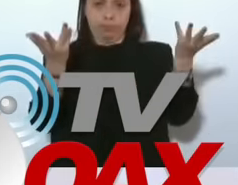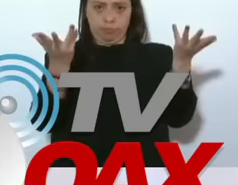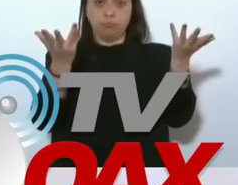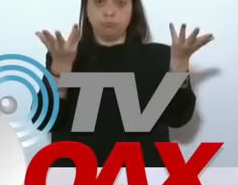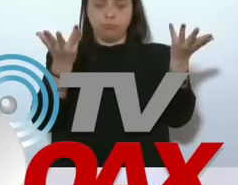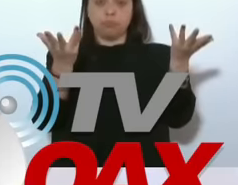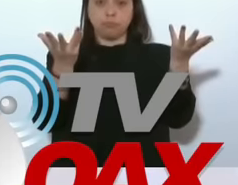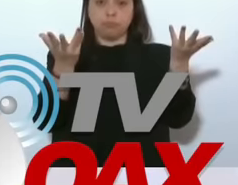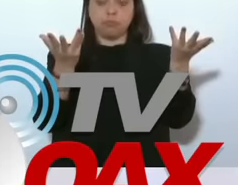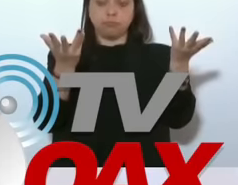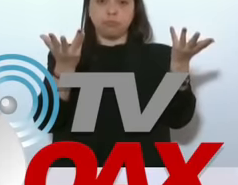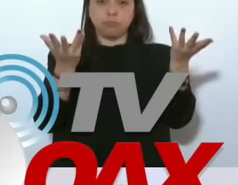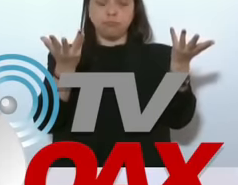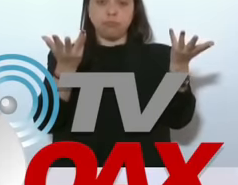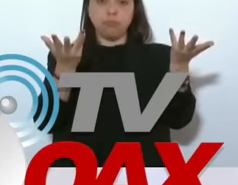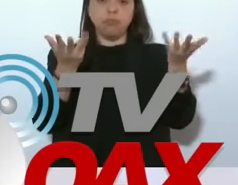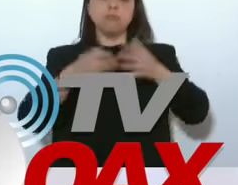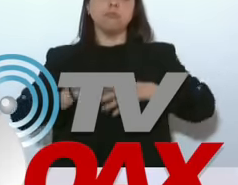las medicinas